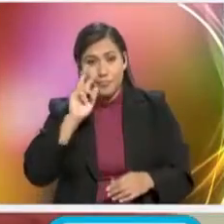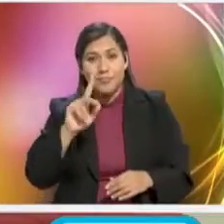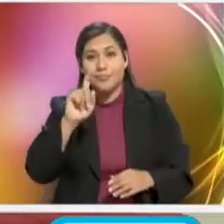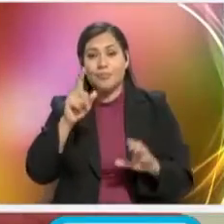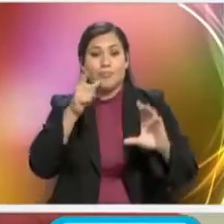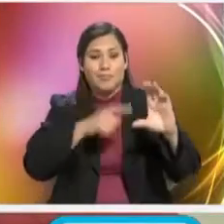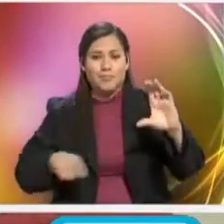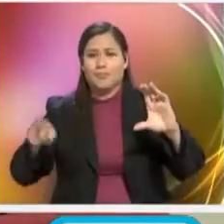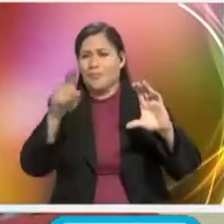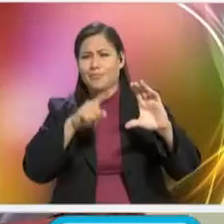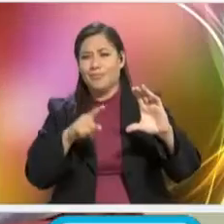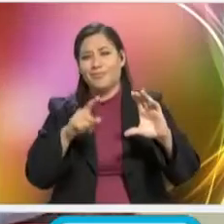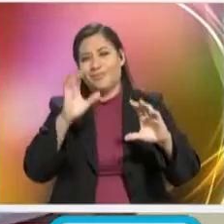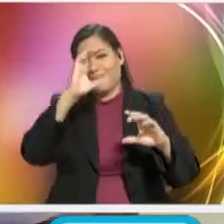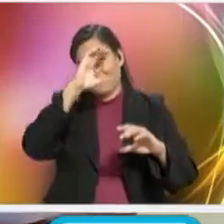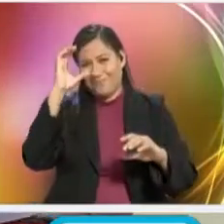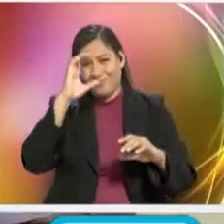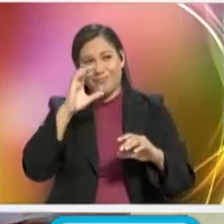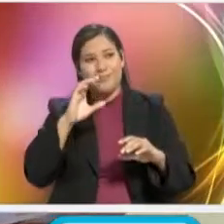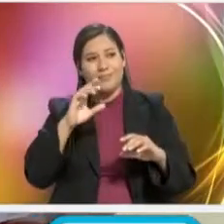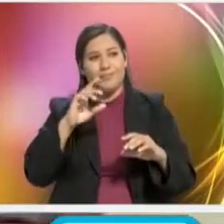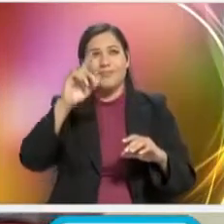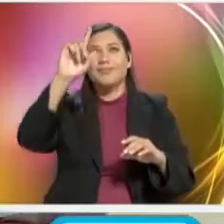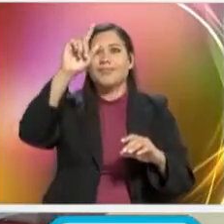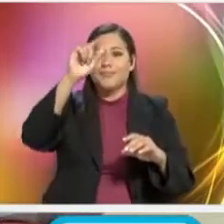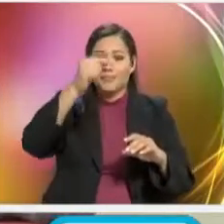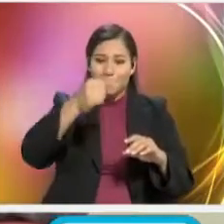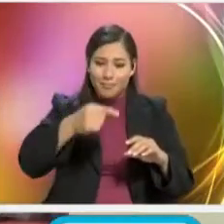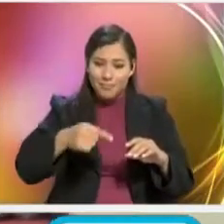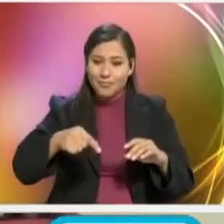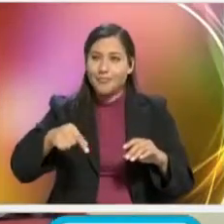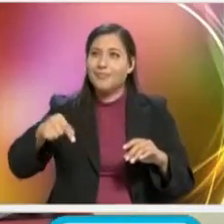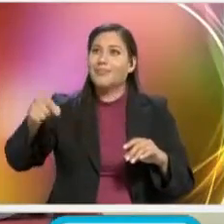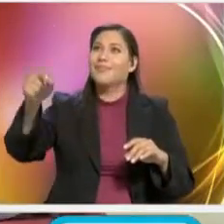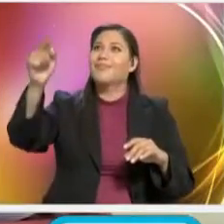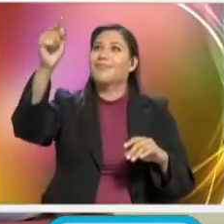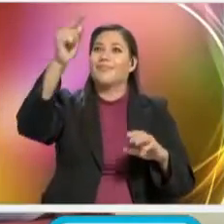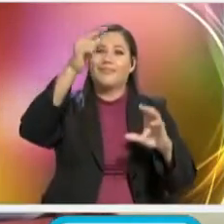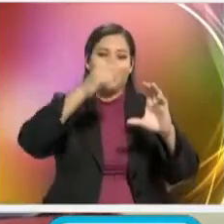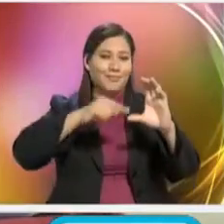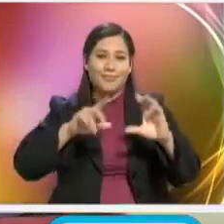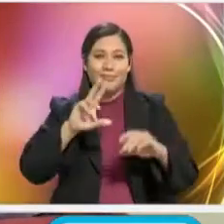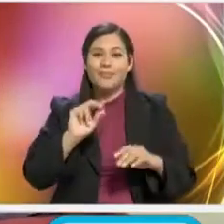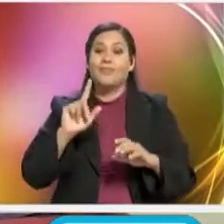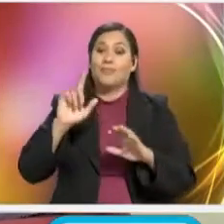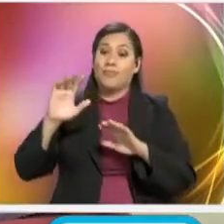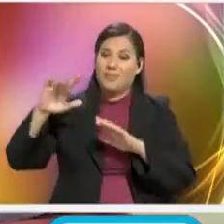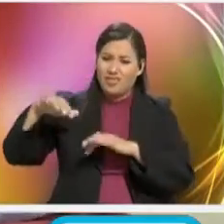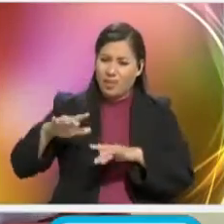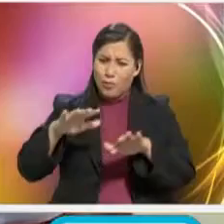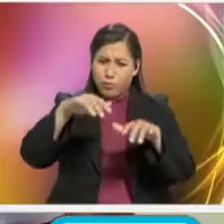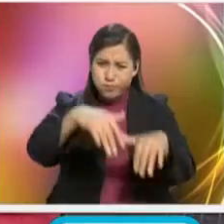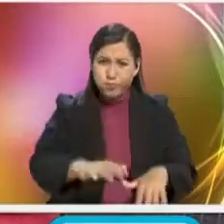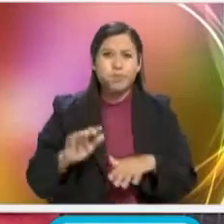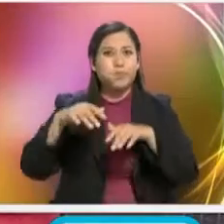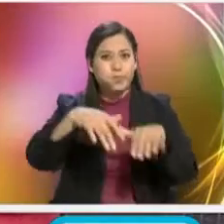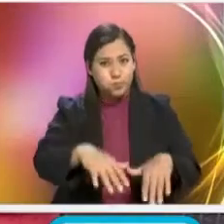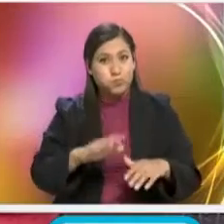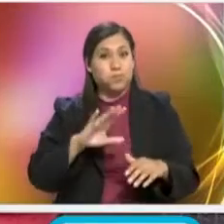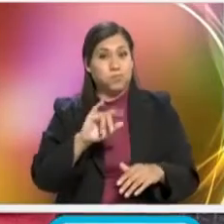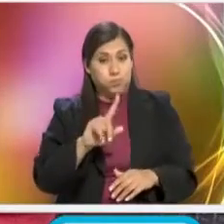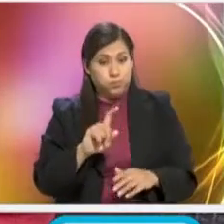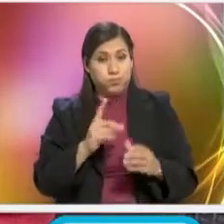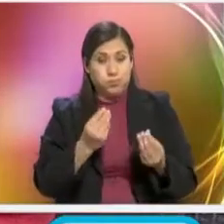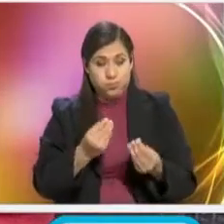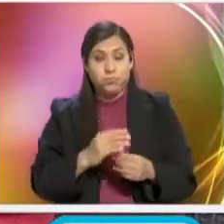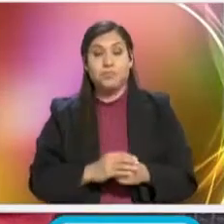no se queda como la monografía de la gotita que sube y baja, ¿no? No, además de entender el ciclo Sí, del no. agua y de una forma espectacular para mi